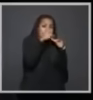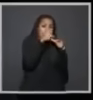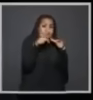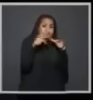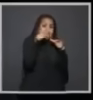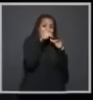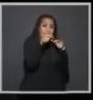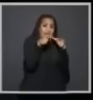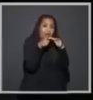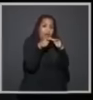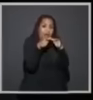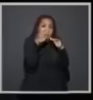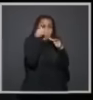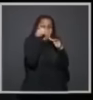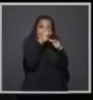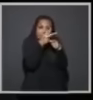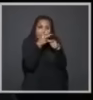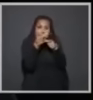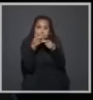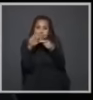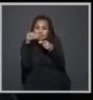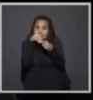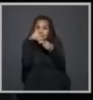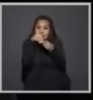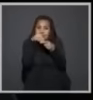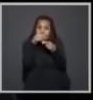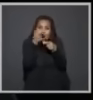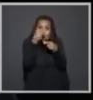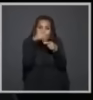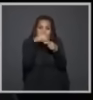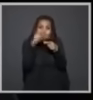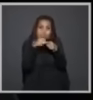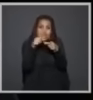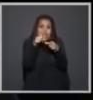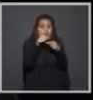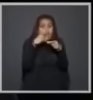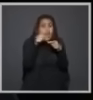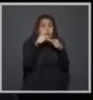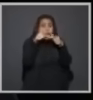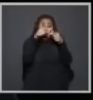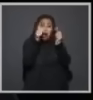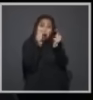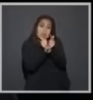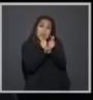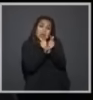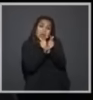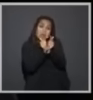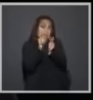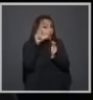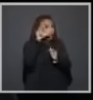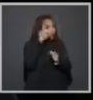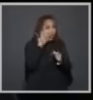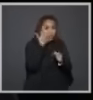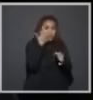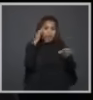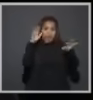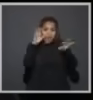secuestrado. No es un gobierno que represente a todos. El cambio que nosotros proponemos es que el gobierno